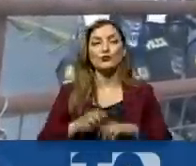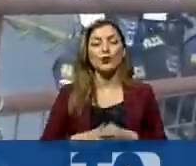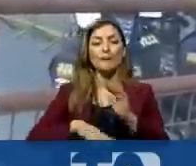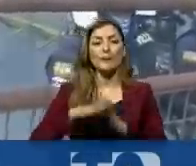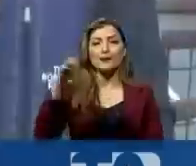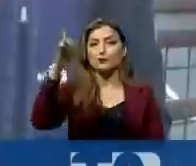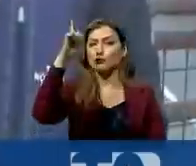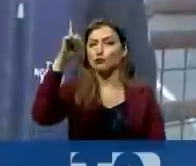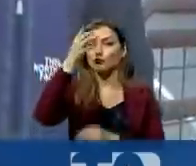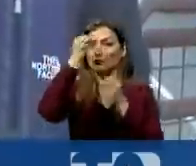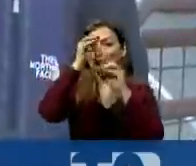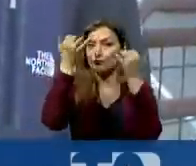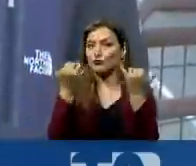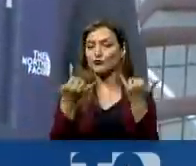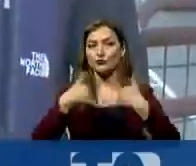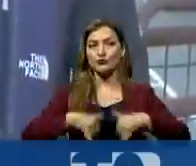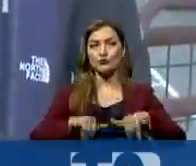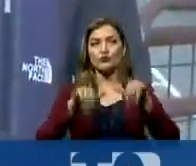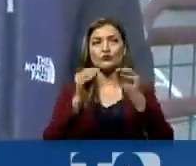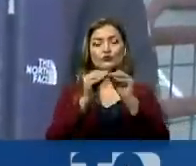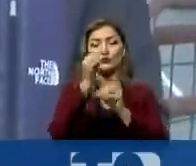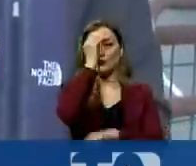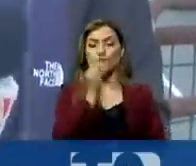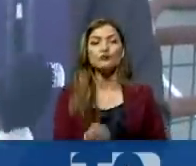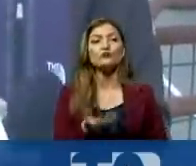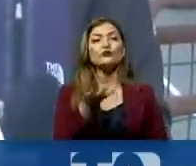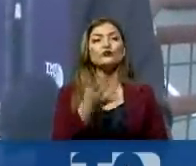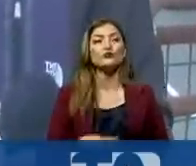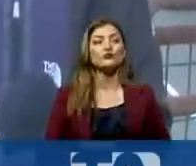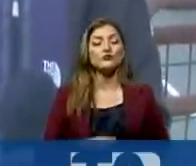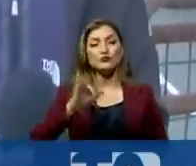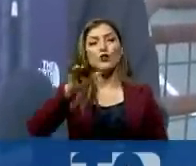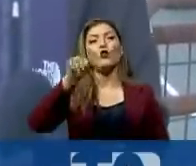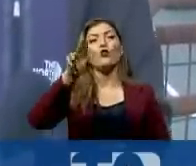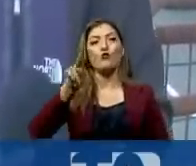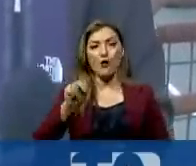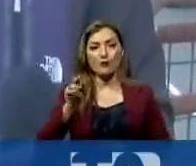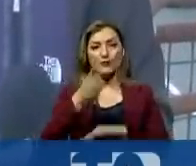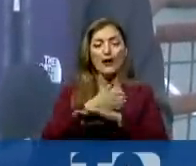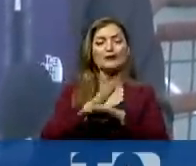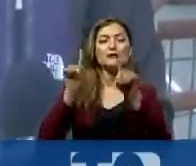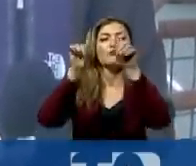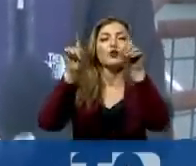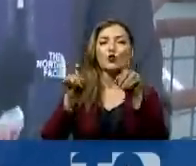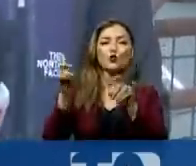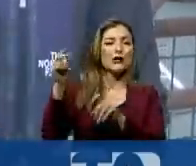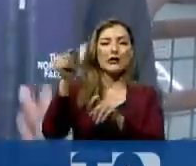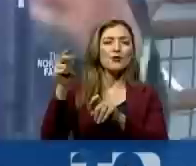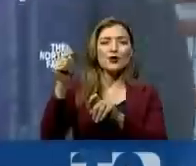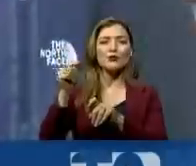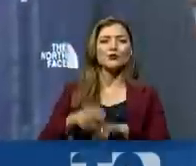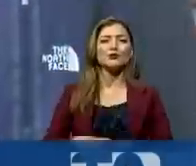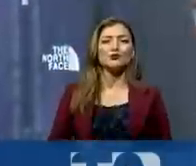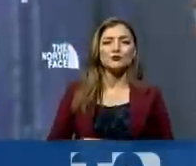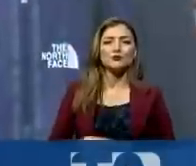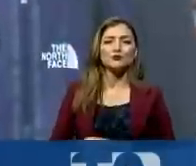hasta que la información regresemos con ustedes muy buenos días con miguel antes de despedir este informe quiero preguntarte rápidamente si además se conoce de algunas otras